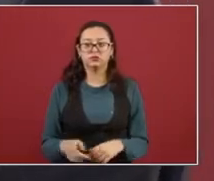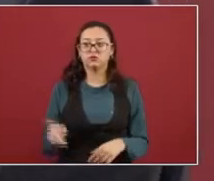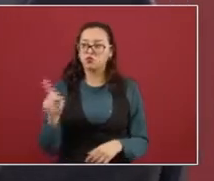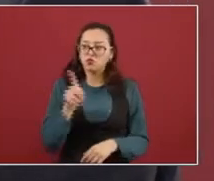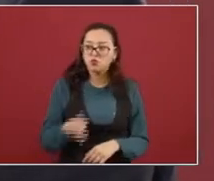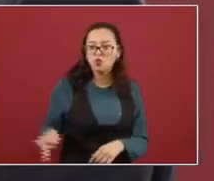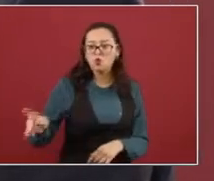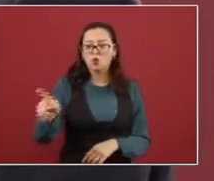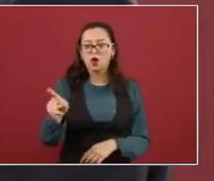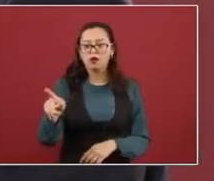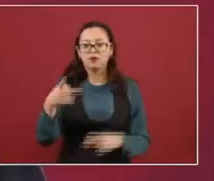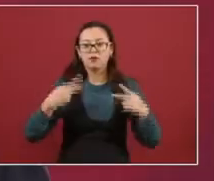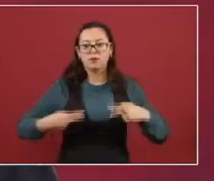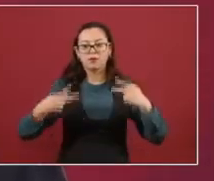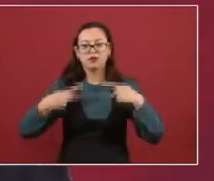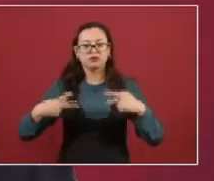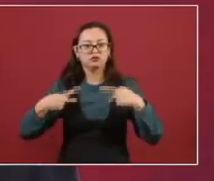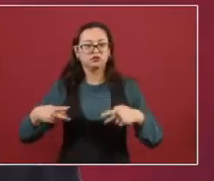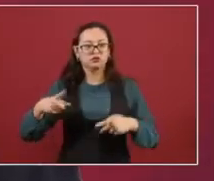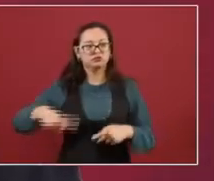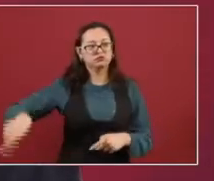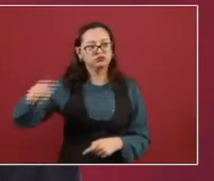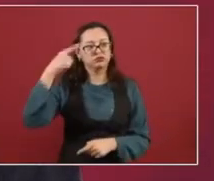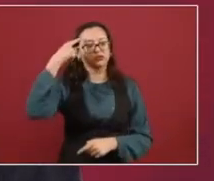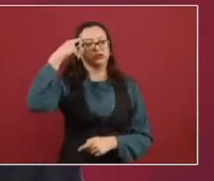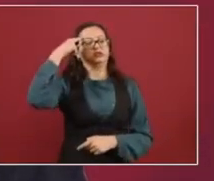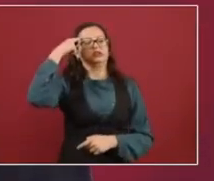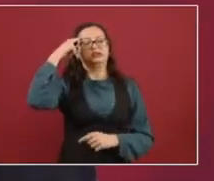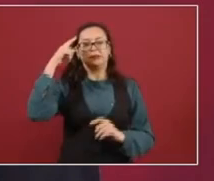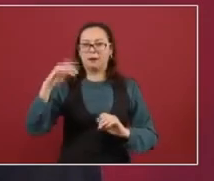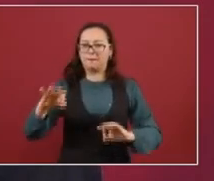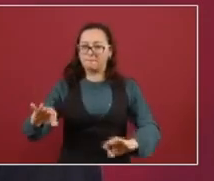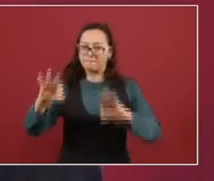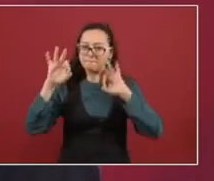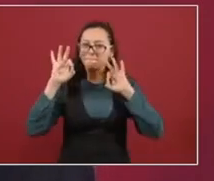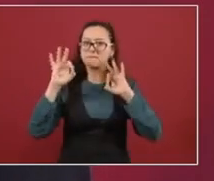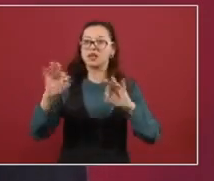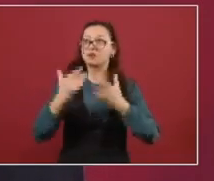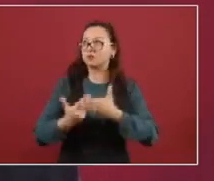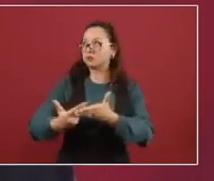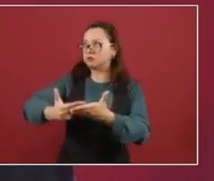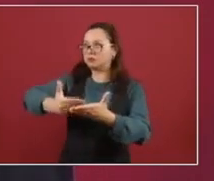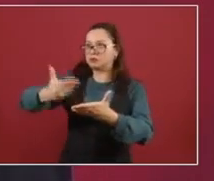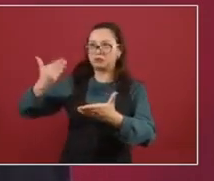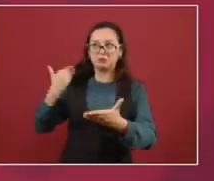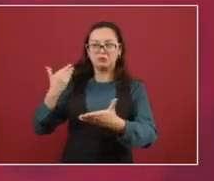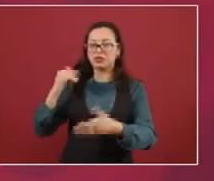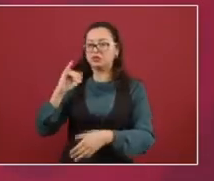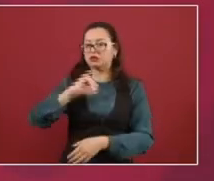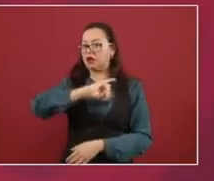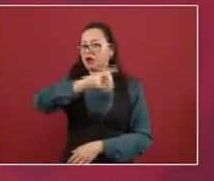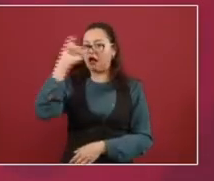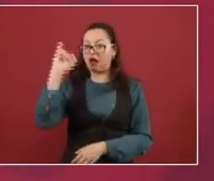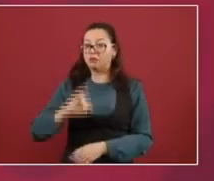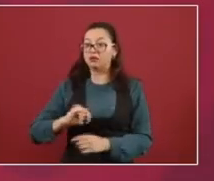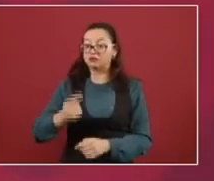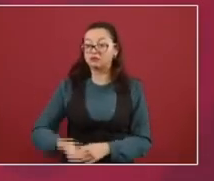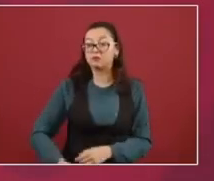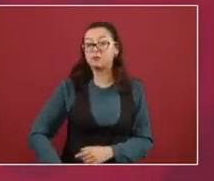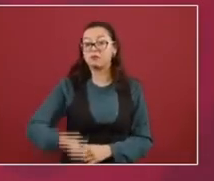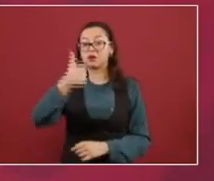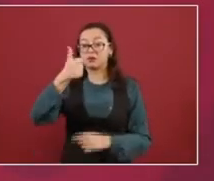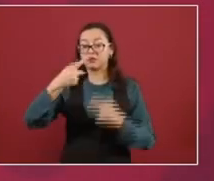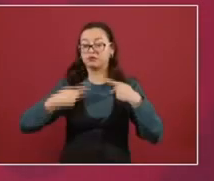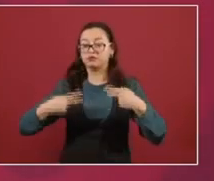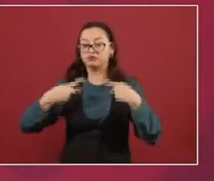mucha conciencia ciudadana, como nunca se había visto en México, en toda la historia.